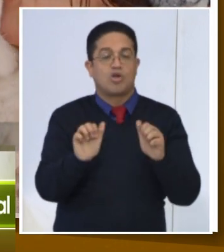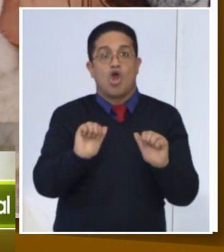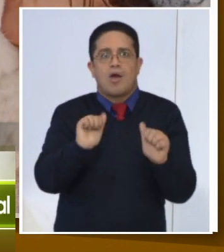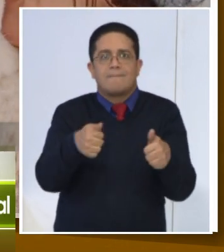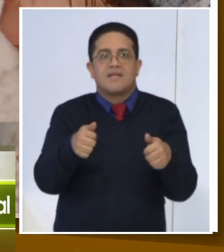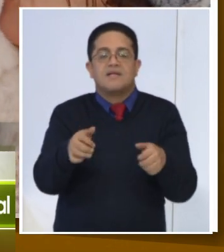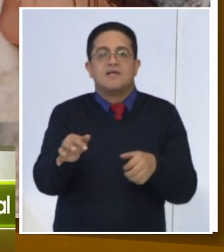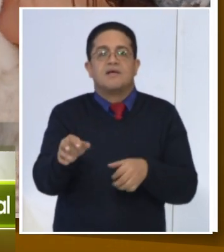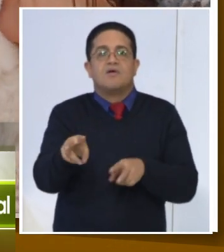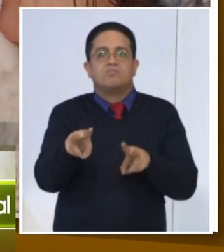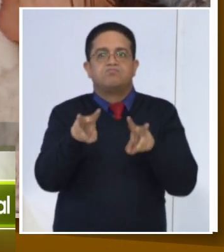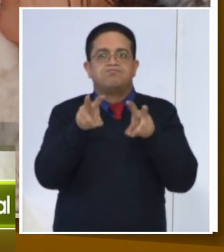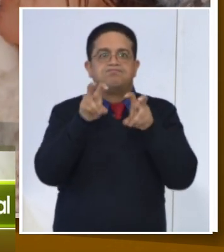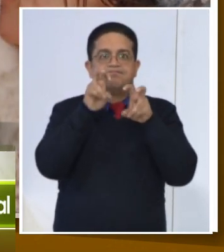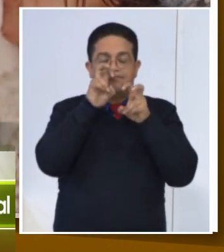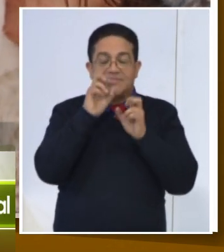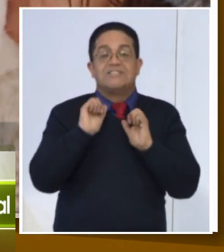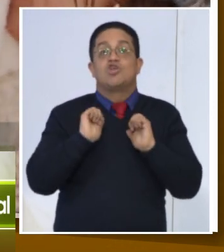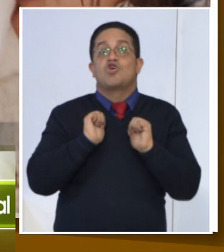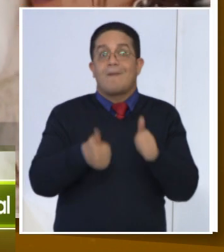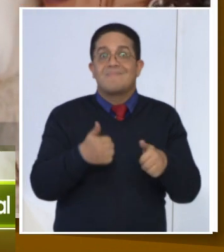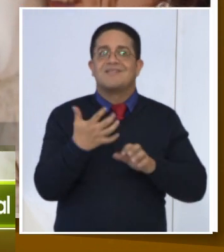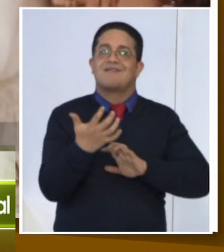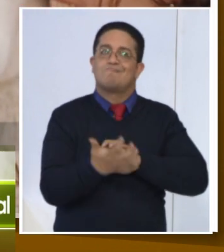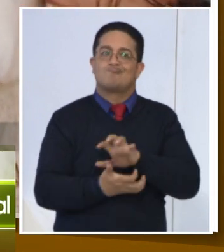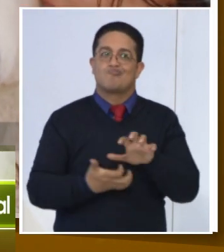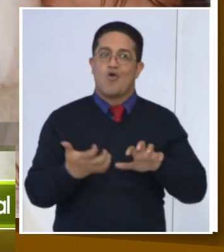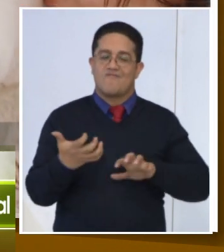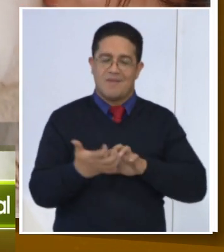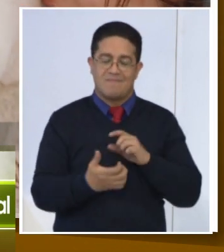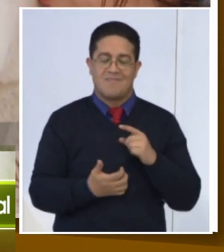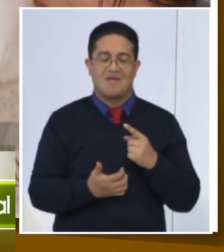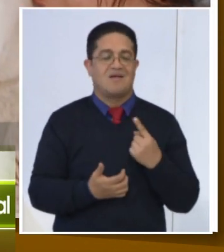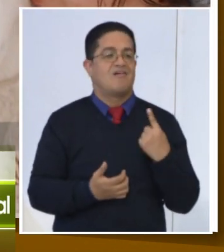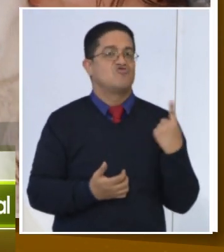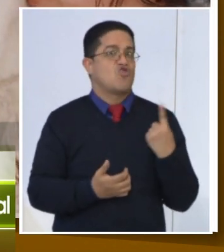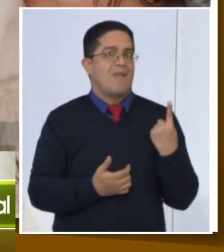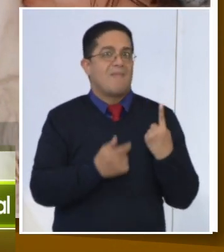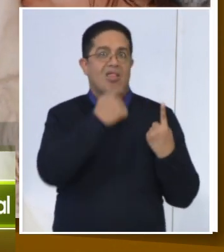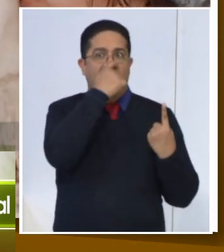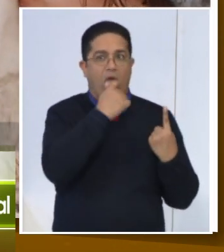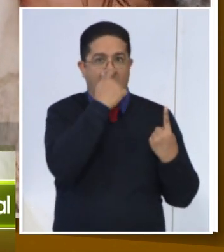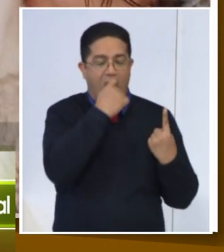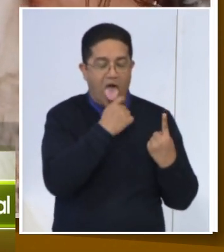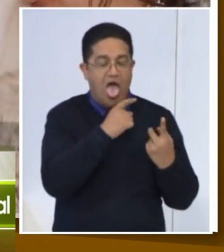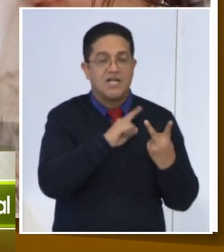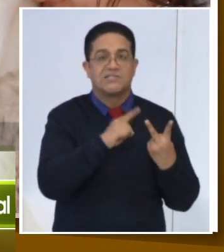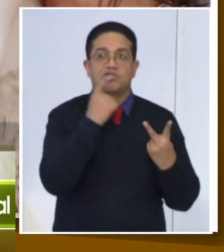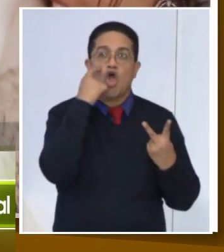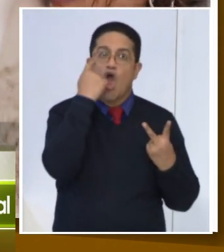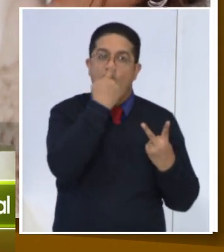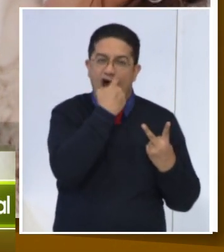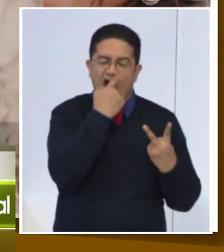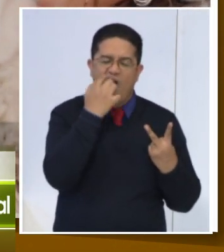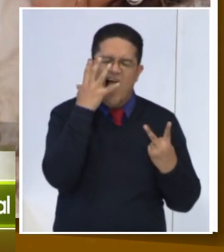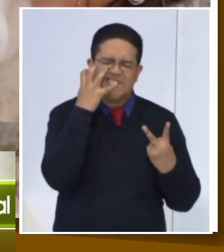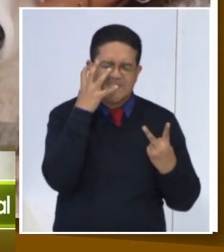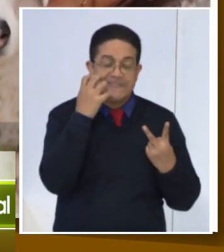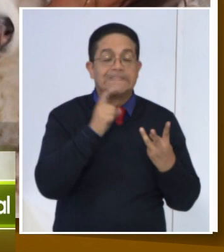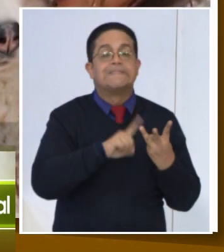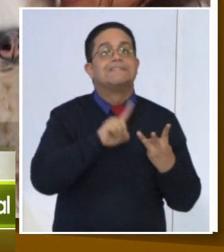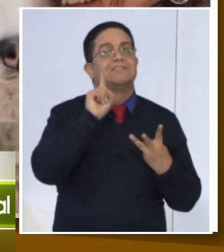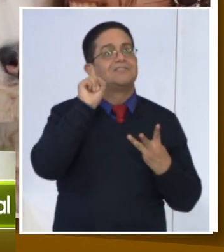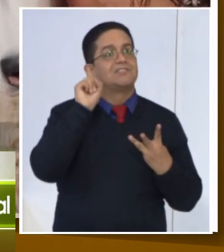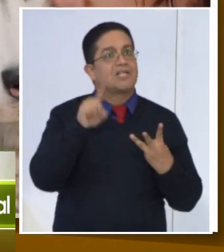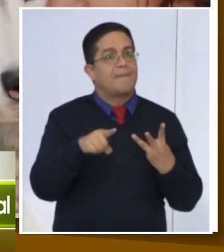estos pacientes y vienen las complicaciones, no solamente de rinitis alérgica o conjuntivitis alérgica, sino complicados con cuadros